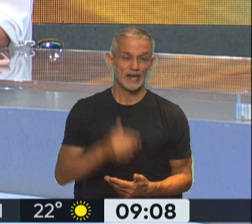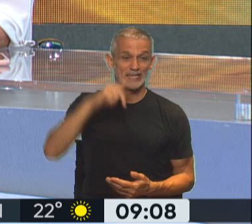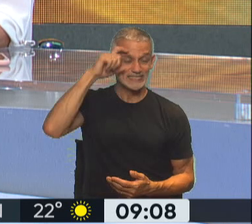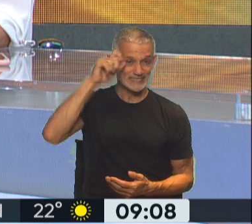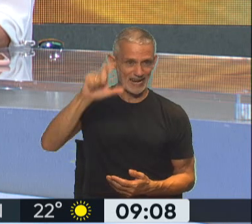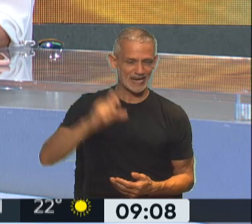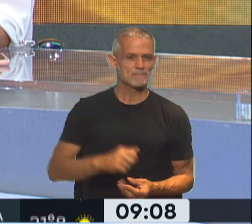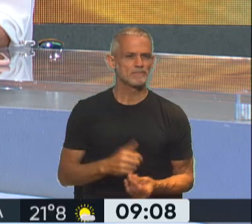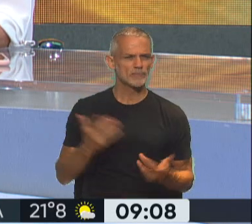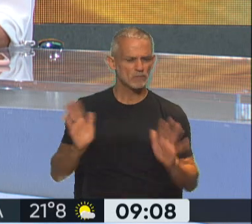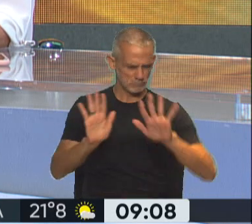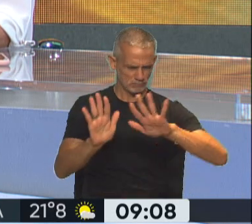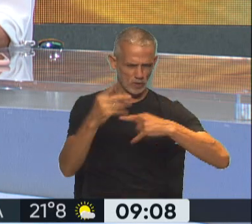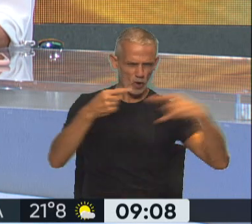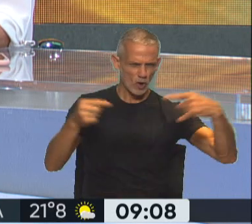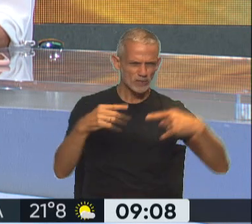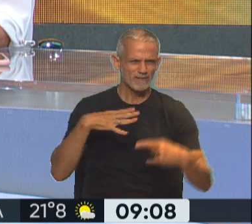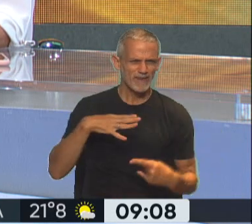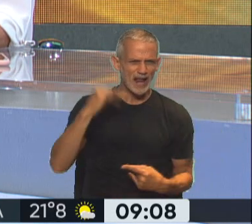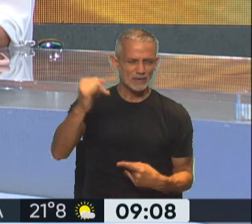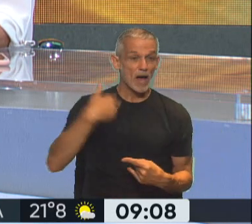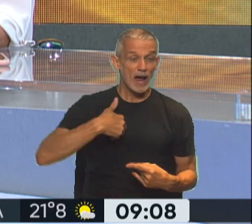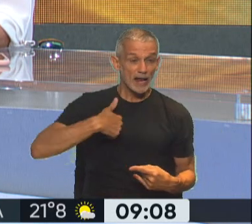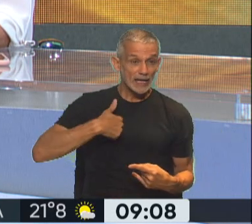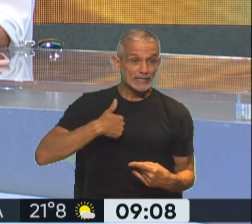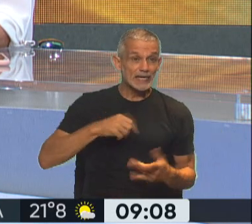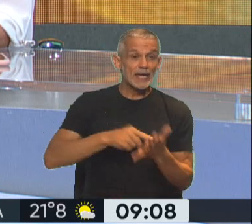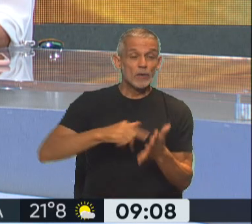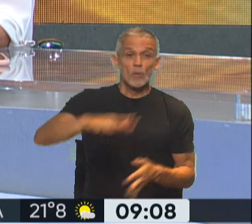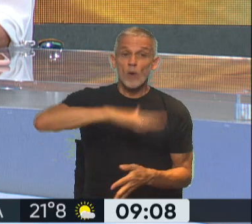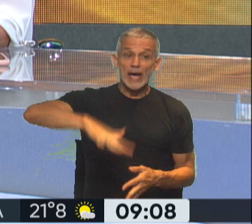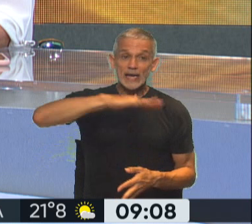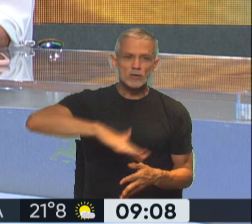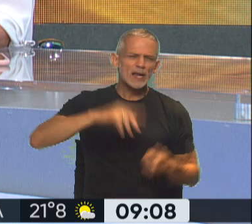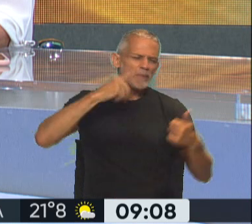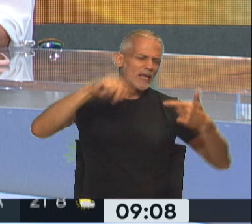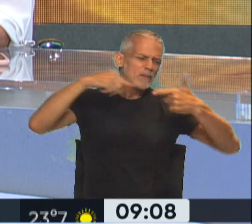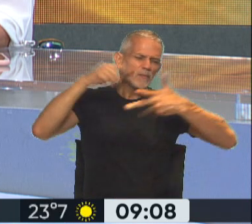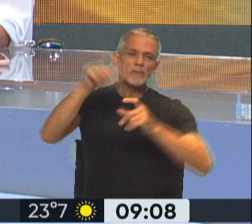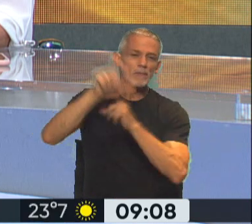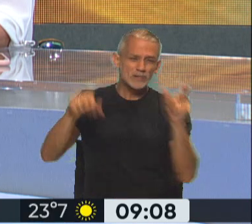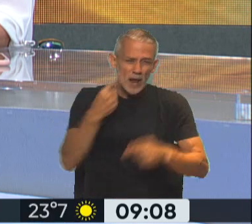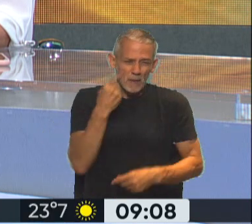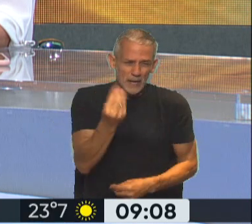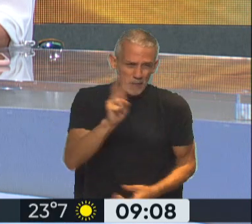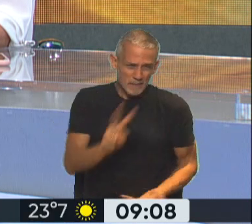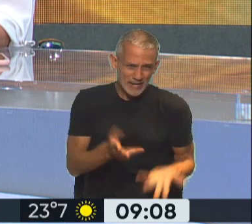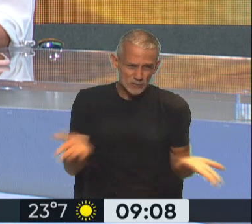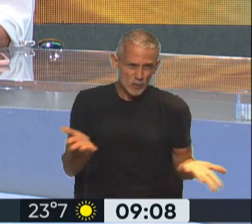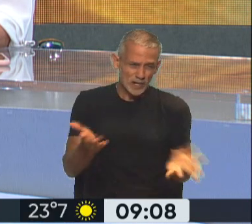Celaya en Argentina y en la ciudad de Buenos Aires en particular hay miles y miles de venezolanos que se fueron